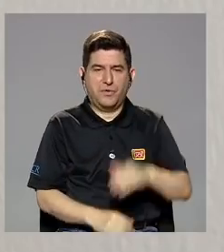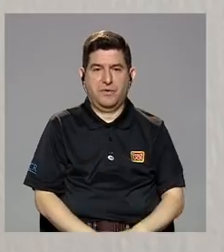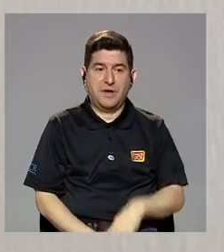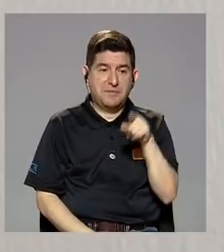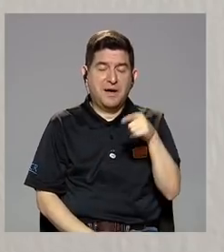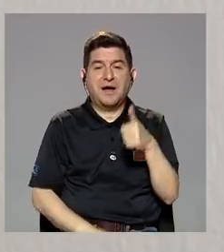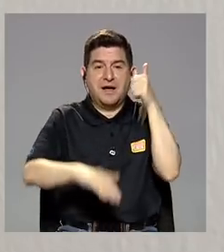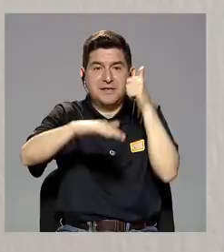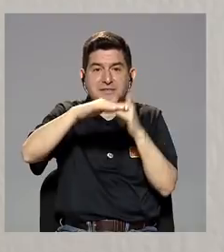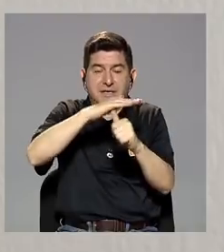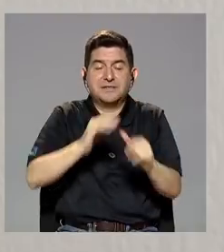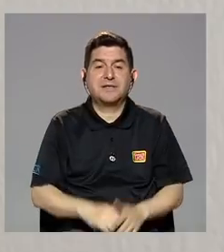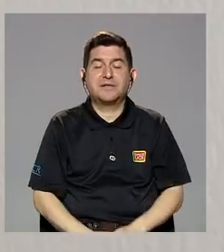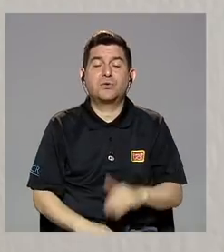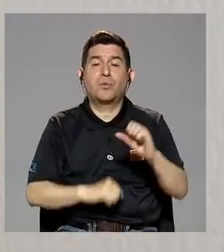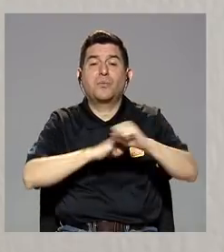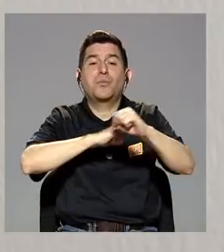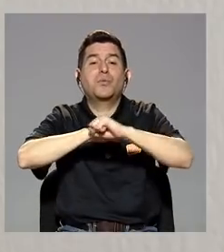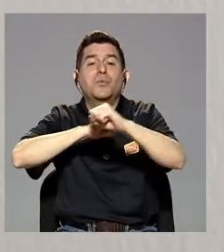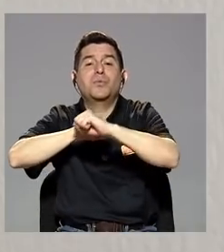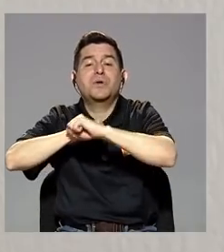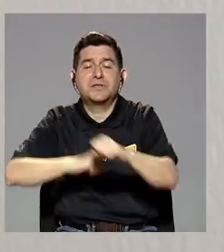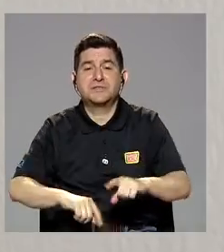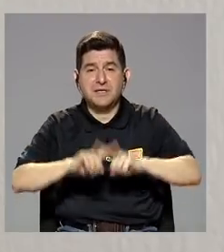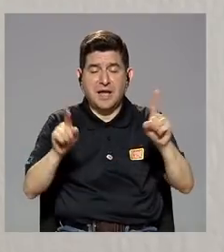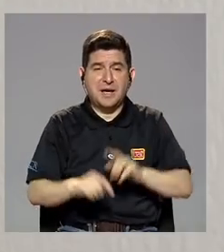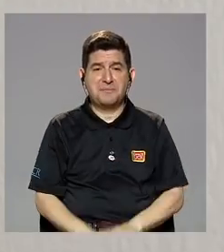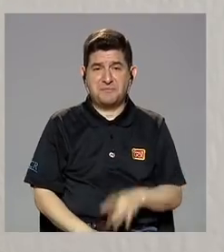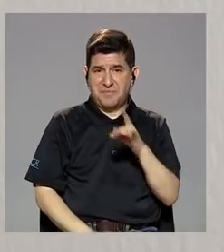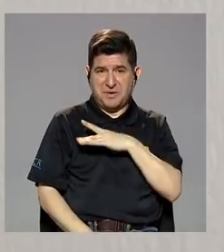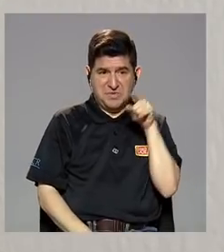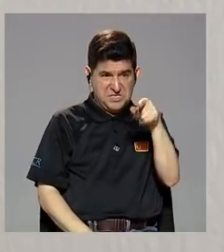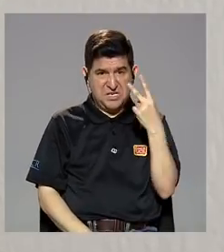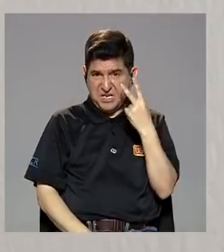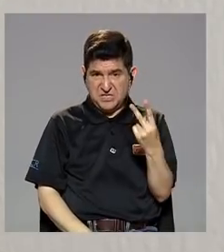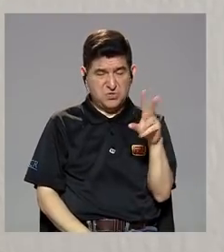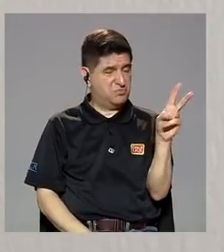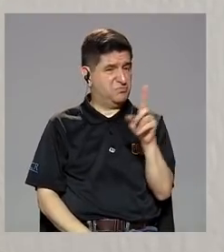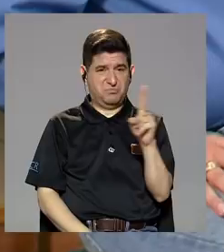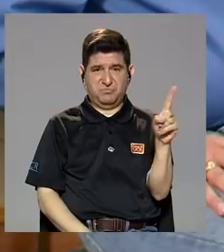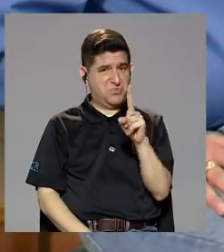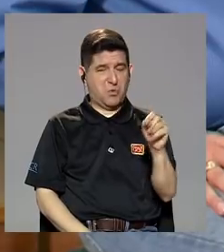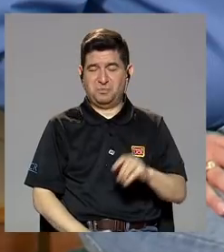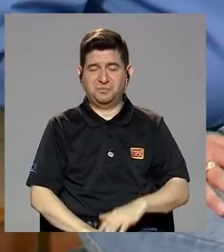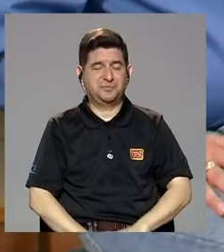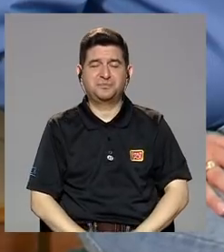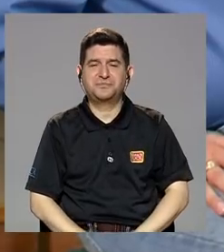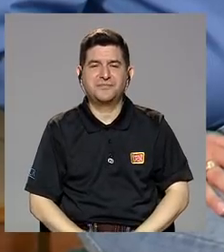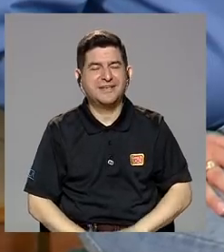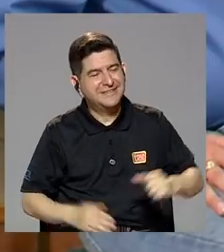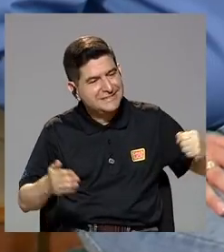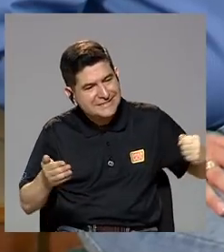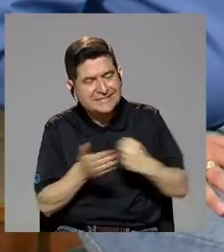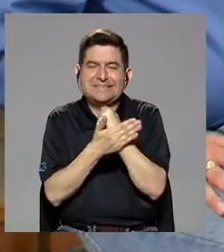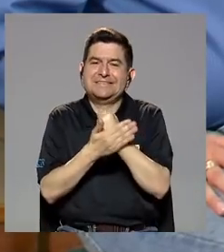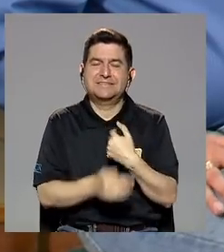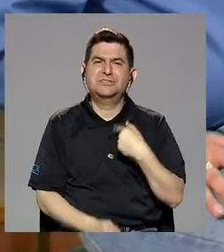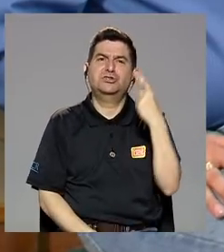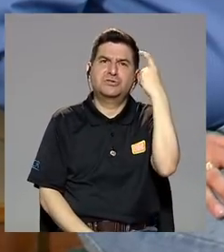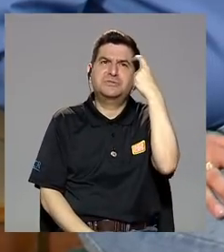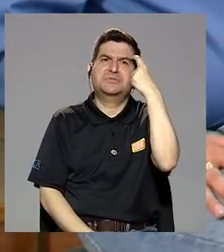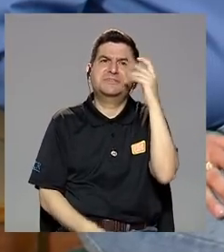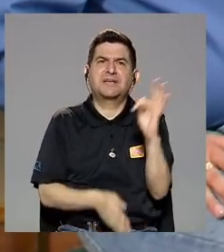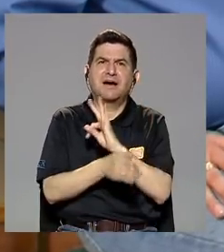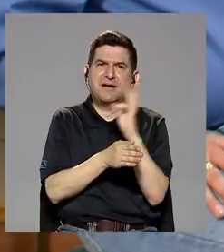porque están tapando las tandas de comerciales pero dentro de chile eso no se ve entonces es una lástima que yo he